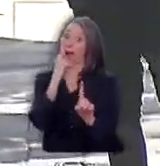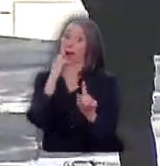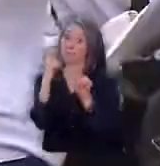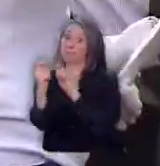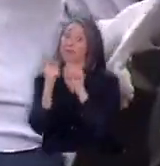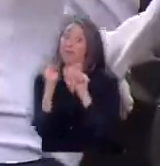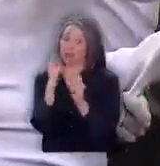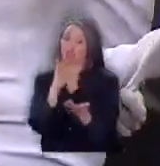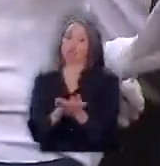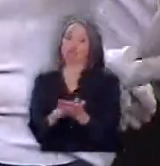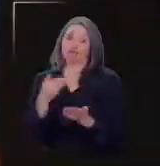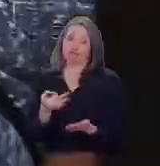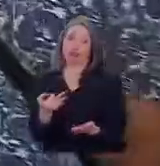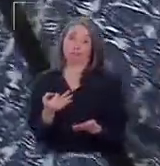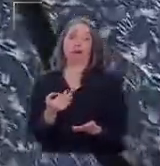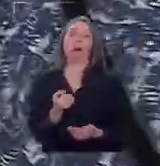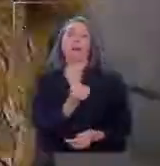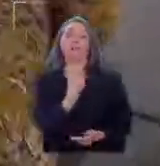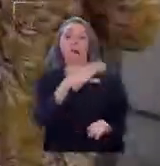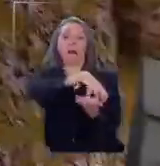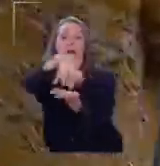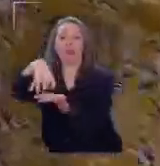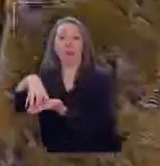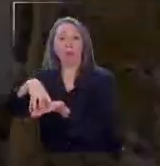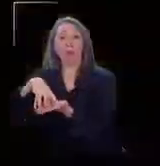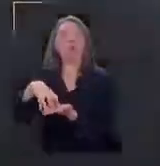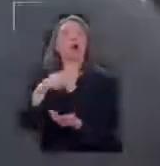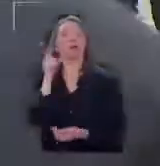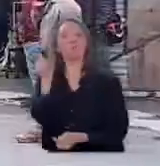peligroso que varias comunas buscan